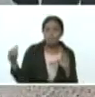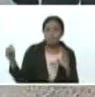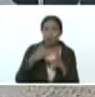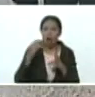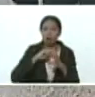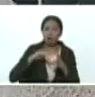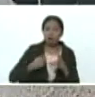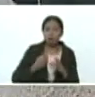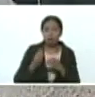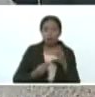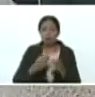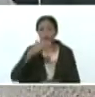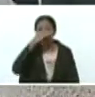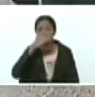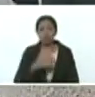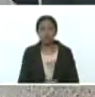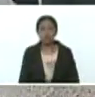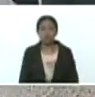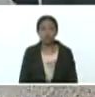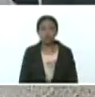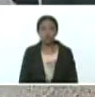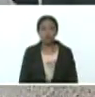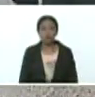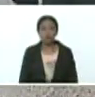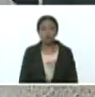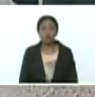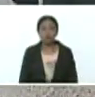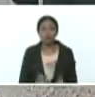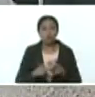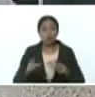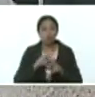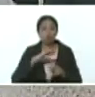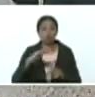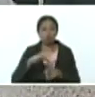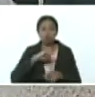terrorista, los depósitos que teníamos de todos los